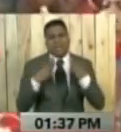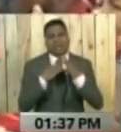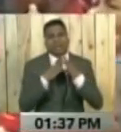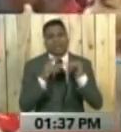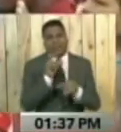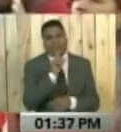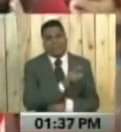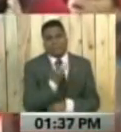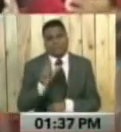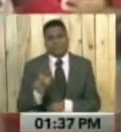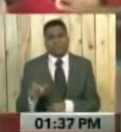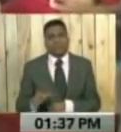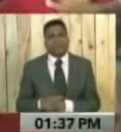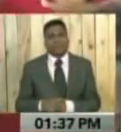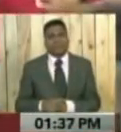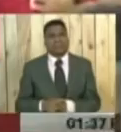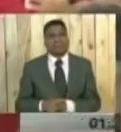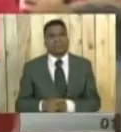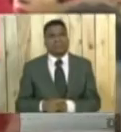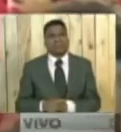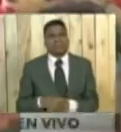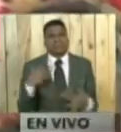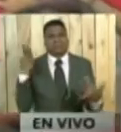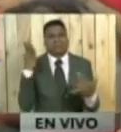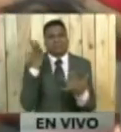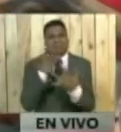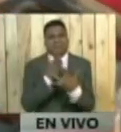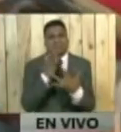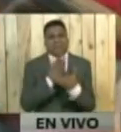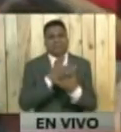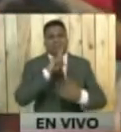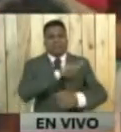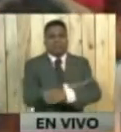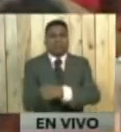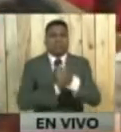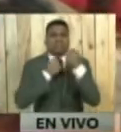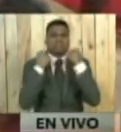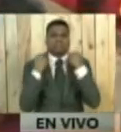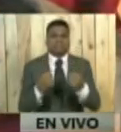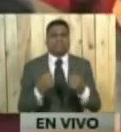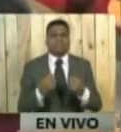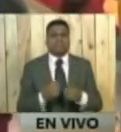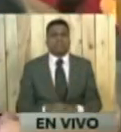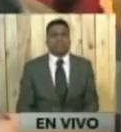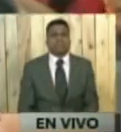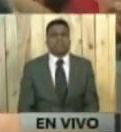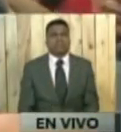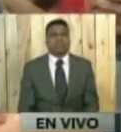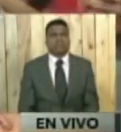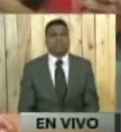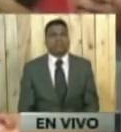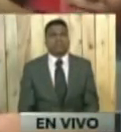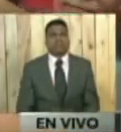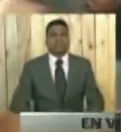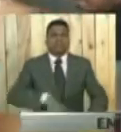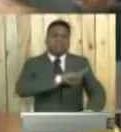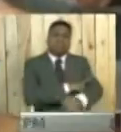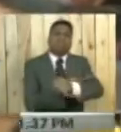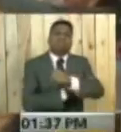venezolanas por medio del fortalecimiento del poder popular.